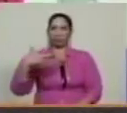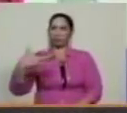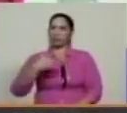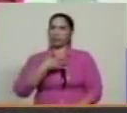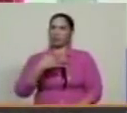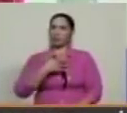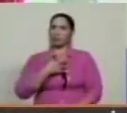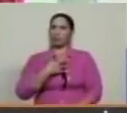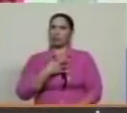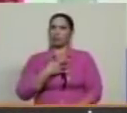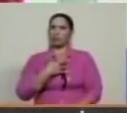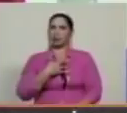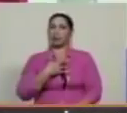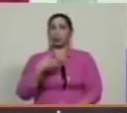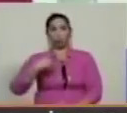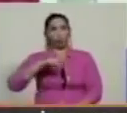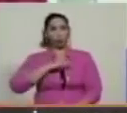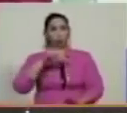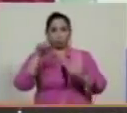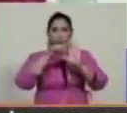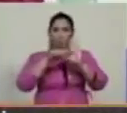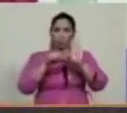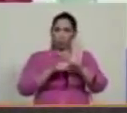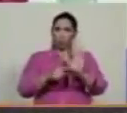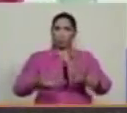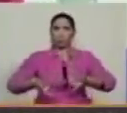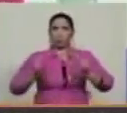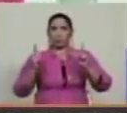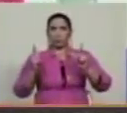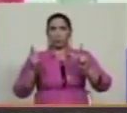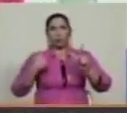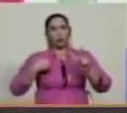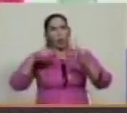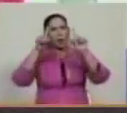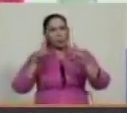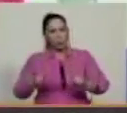Ya cumplimos esta tarea. Estudié y presenté el examen.